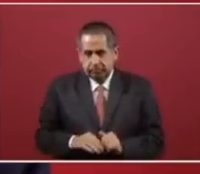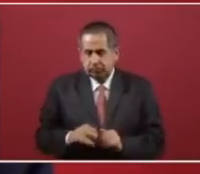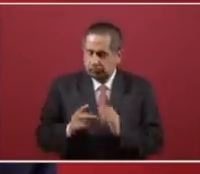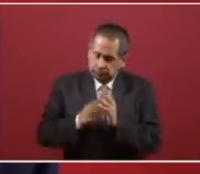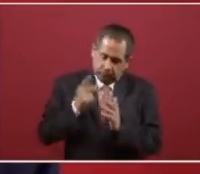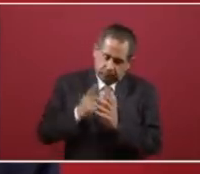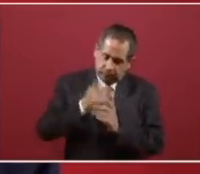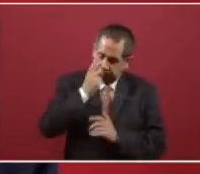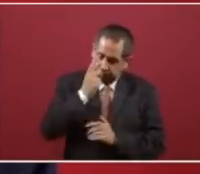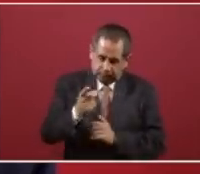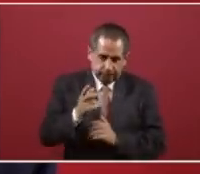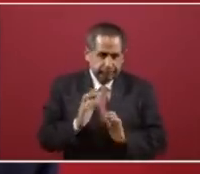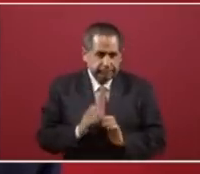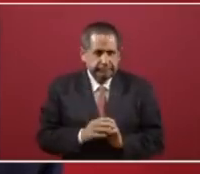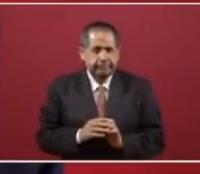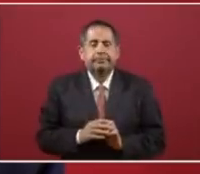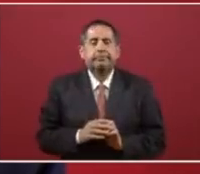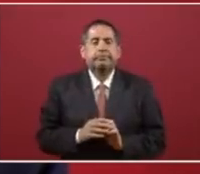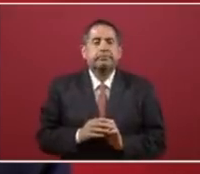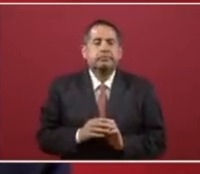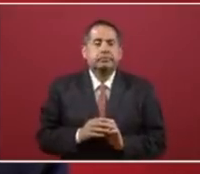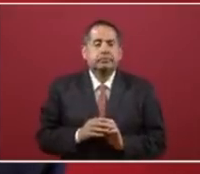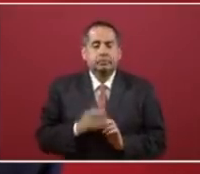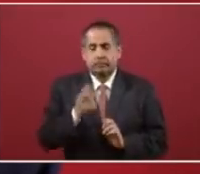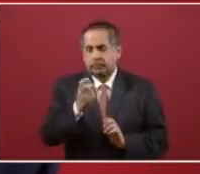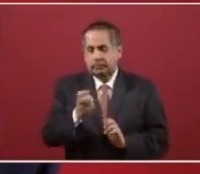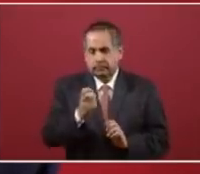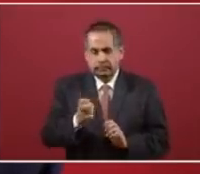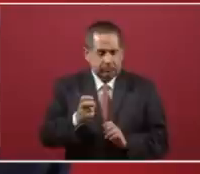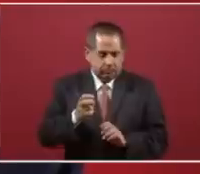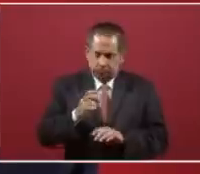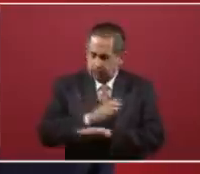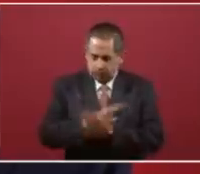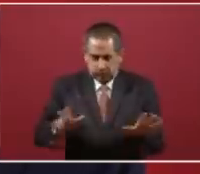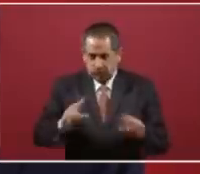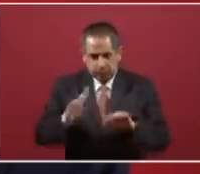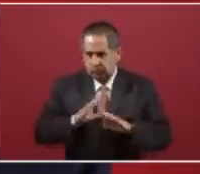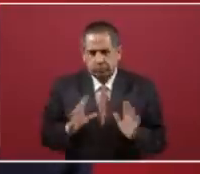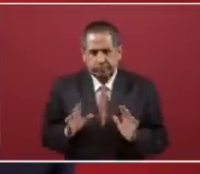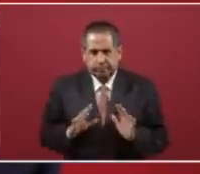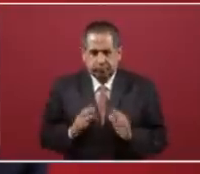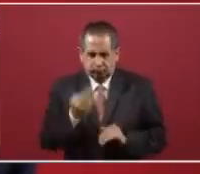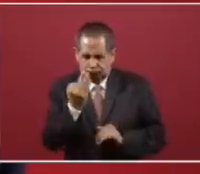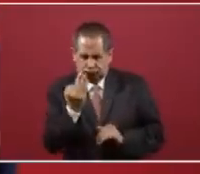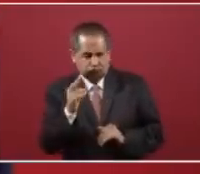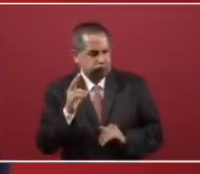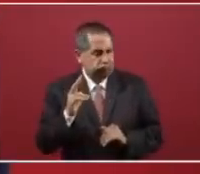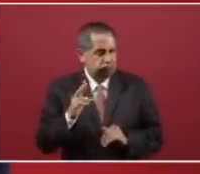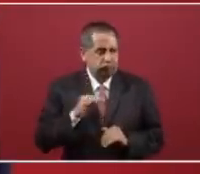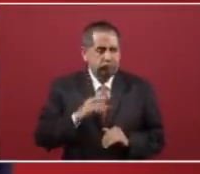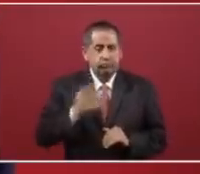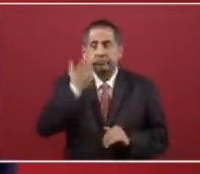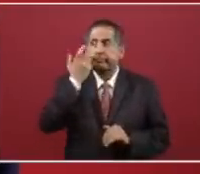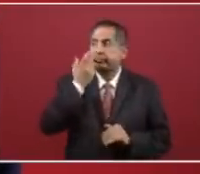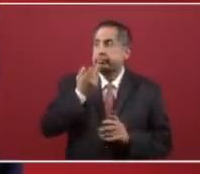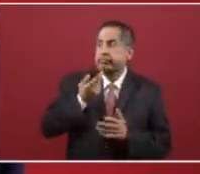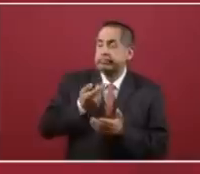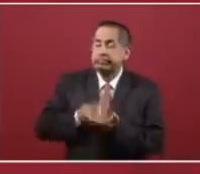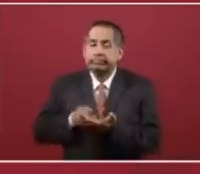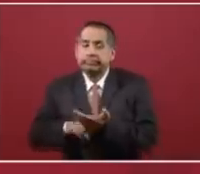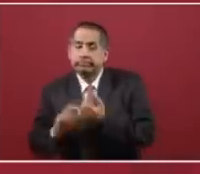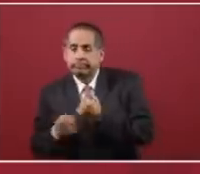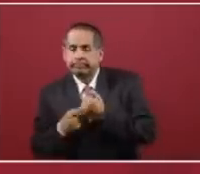dicho así es en la práctica no es un doble discurso